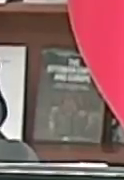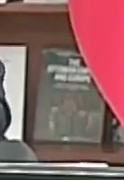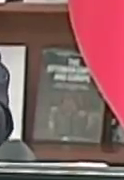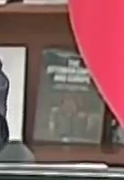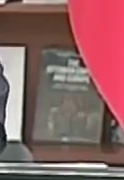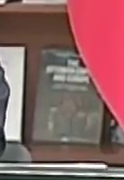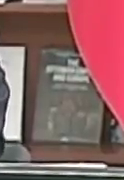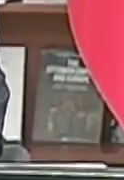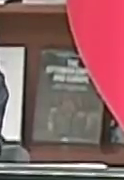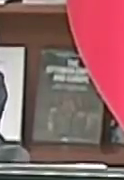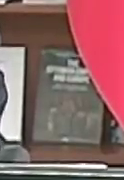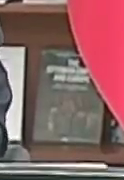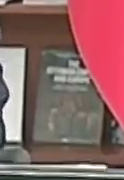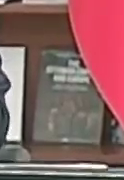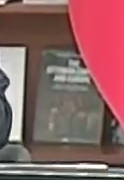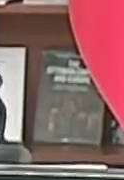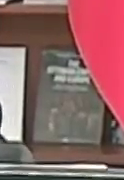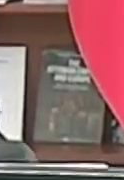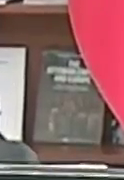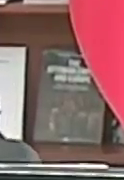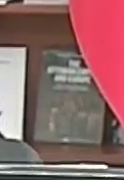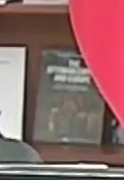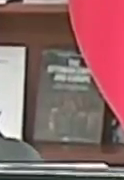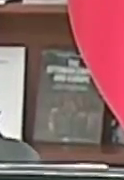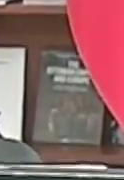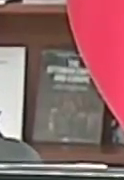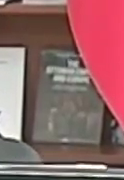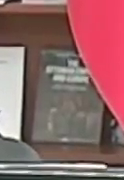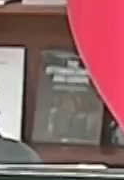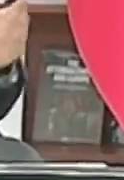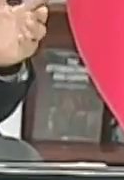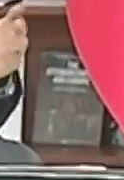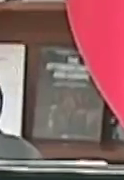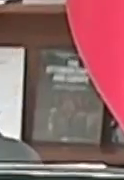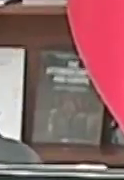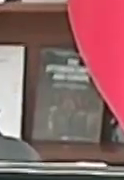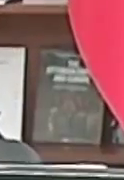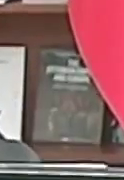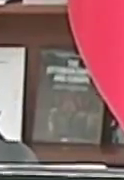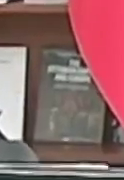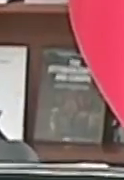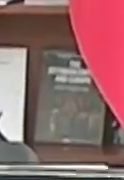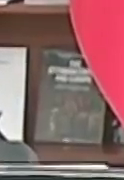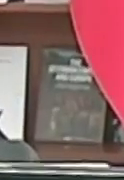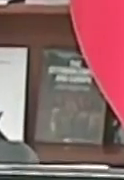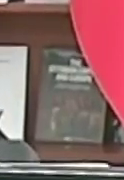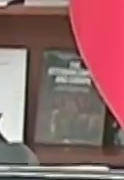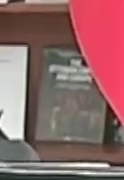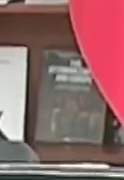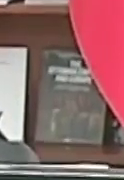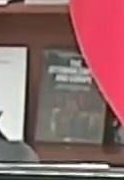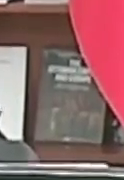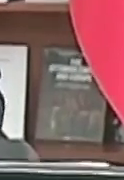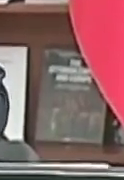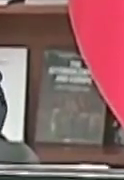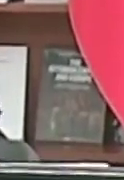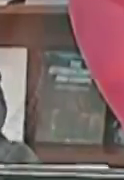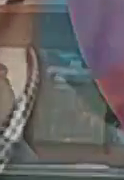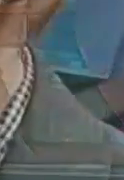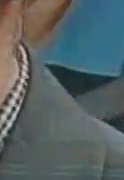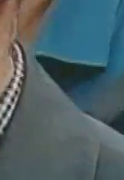reliquias nos legan. Además, presidente, como lo ha dicho nuestro hermano Raúl Casal, tenemos más